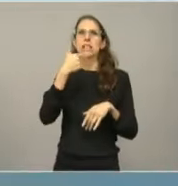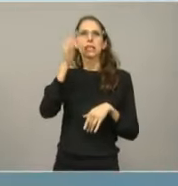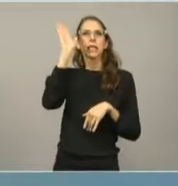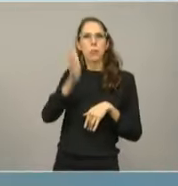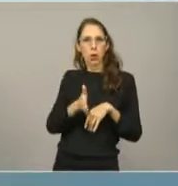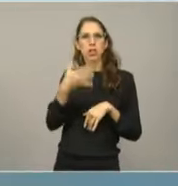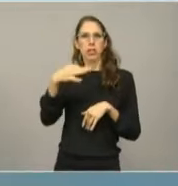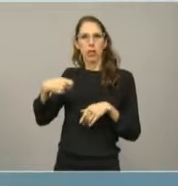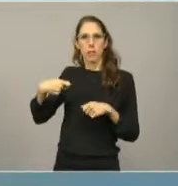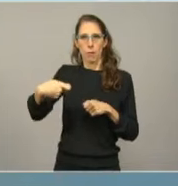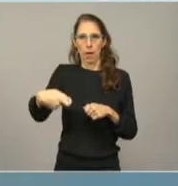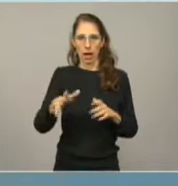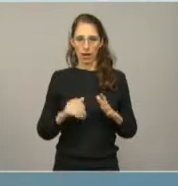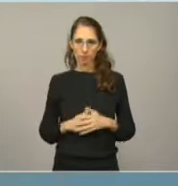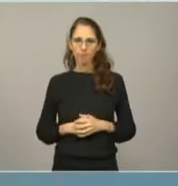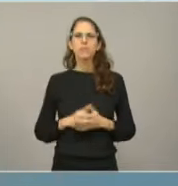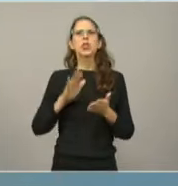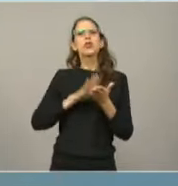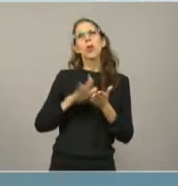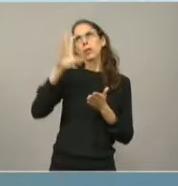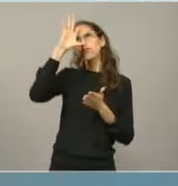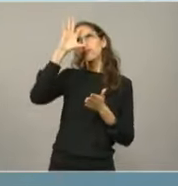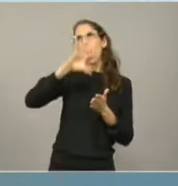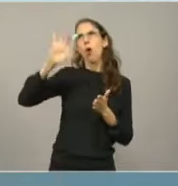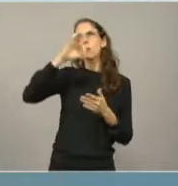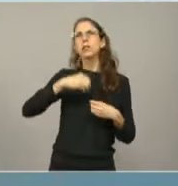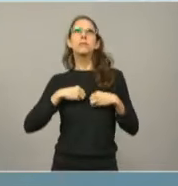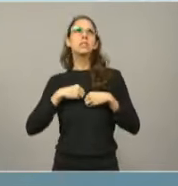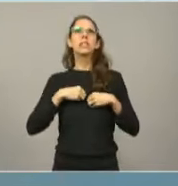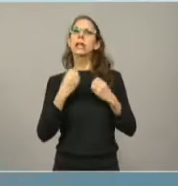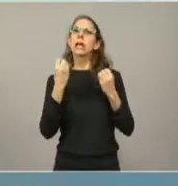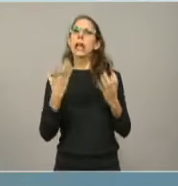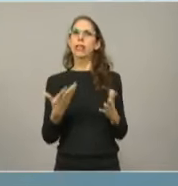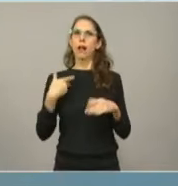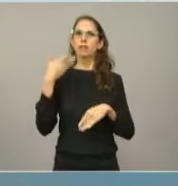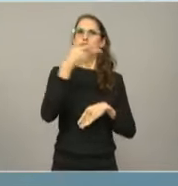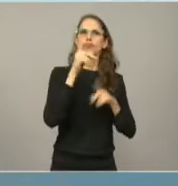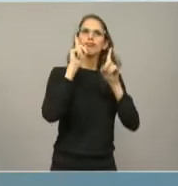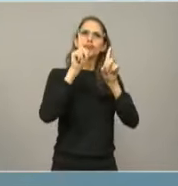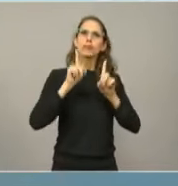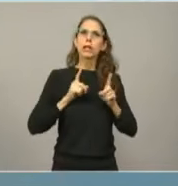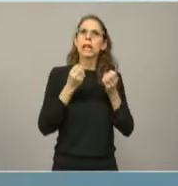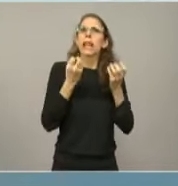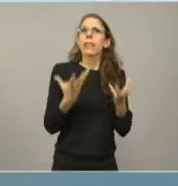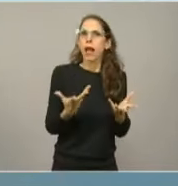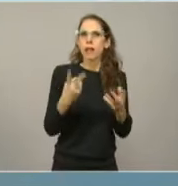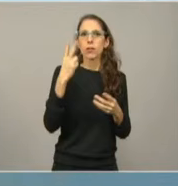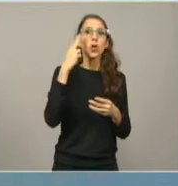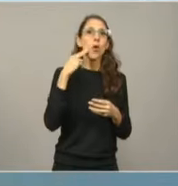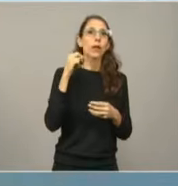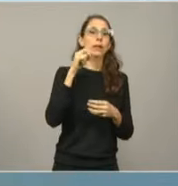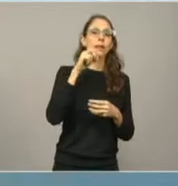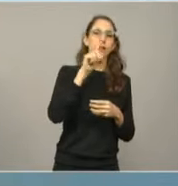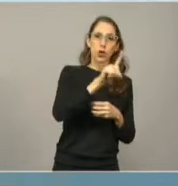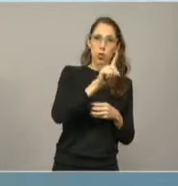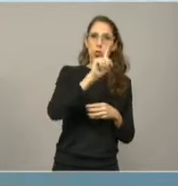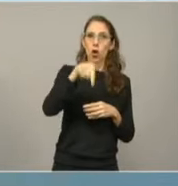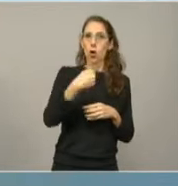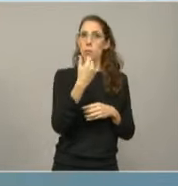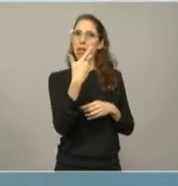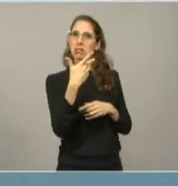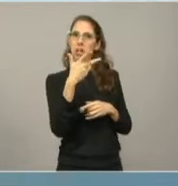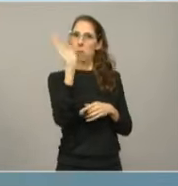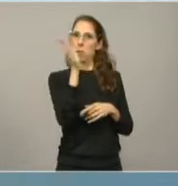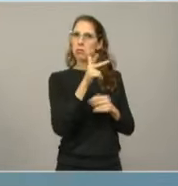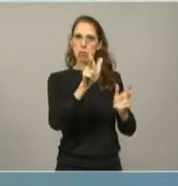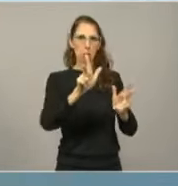que pagar respecto de la valoración subjetiva Cómo se sintieron cuando fueron atendidos el 91,3 por dice que tuvo una